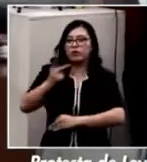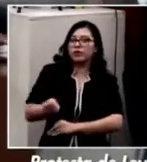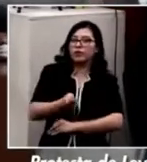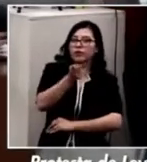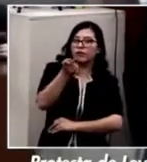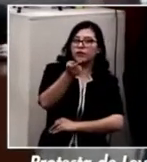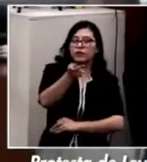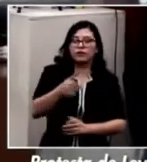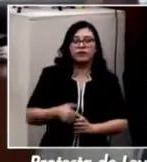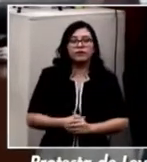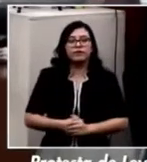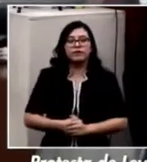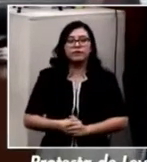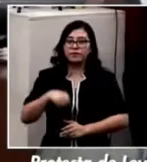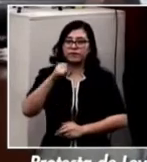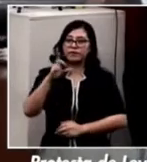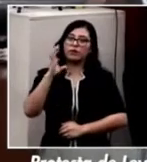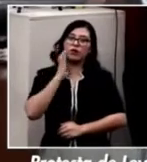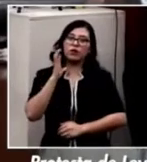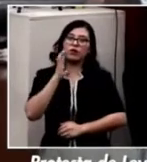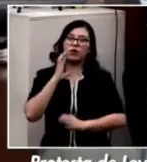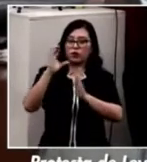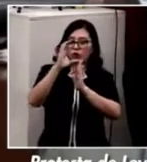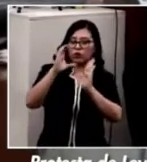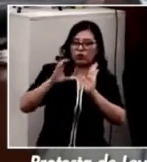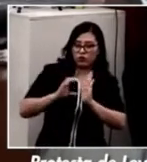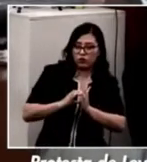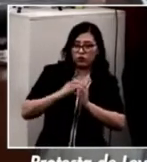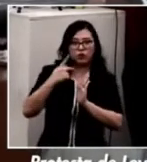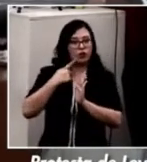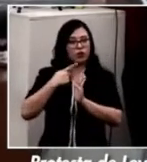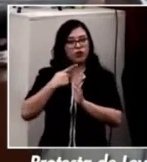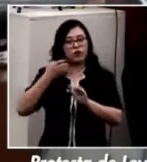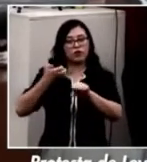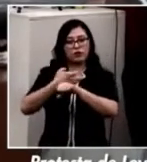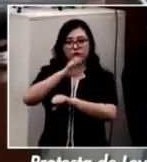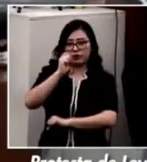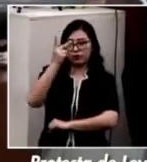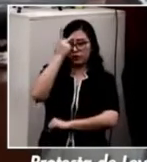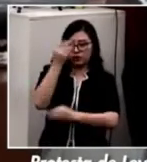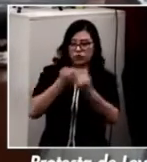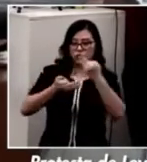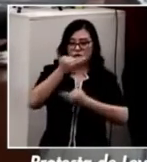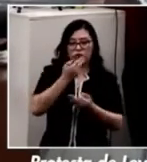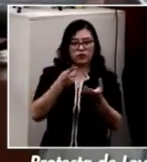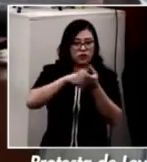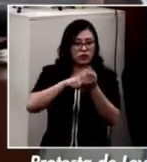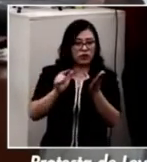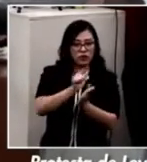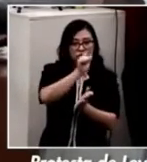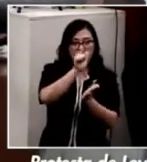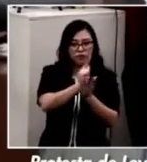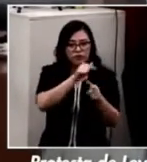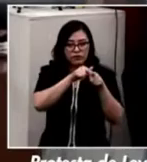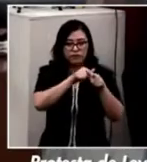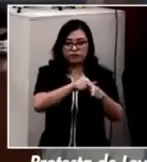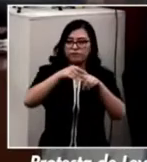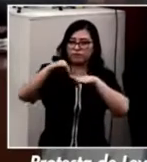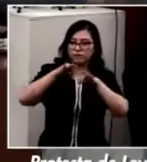San Luis Potosí campo a la impunidad y se está trabajando en una dinámica de proximidad social. Vamos a una pequeña pausa comercial,